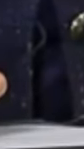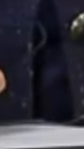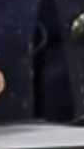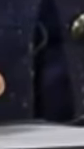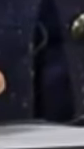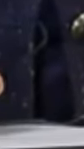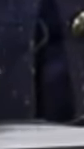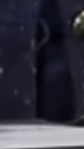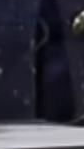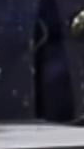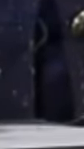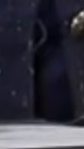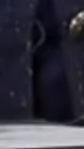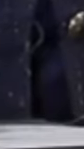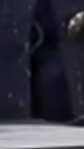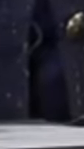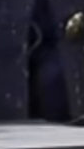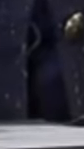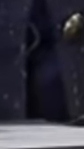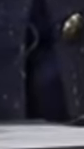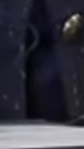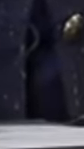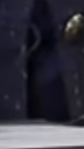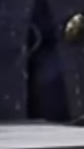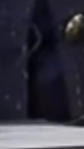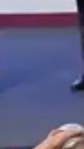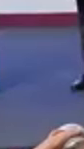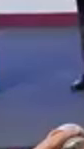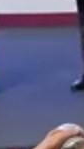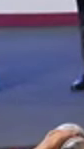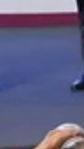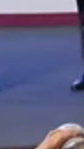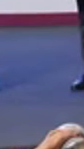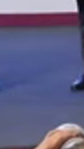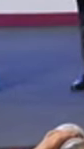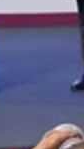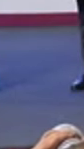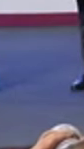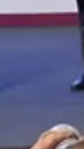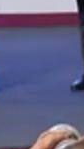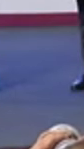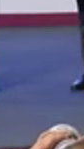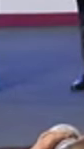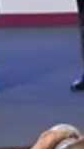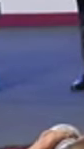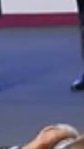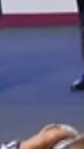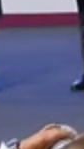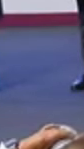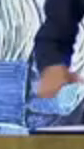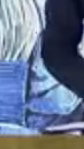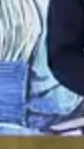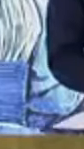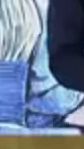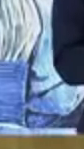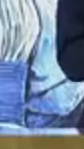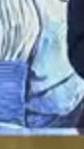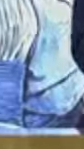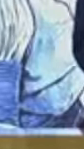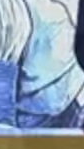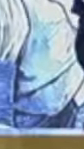firmando un nuevo regalo para el pueblo de México así es, se